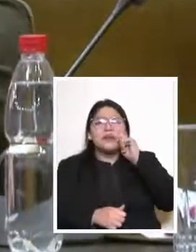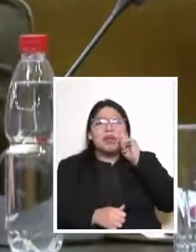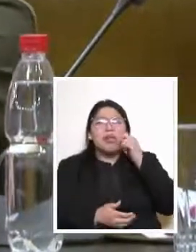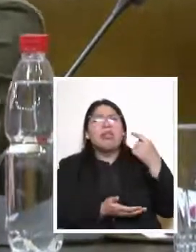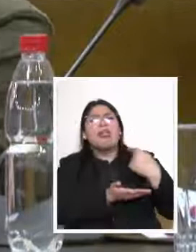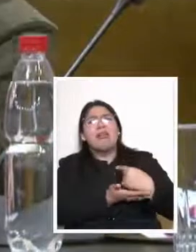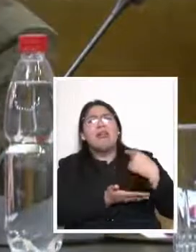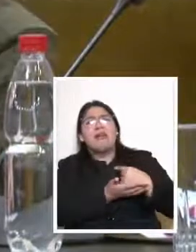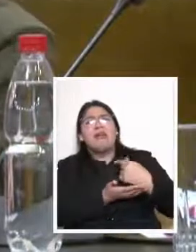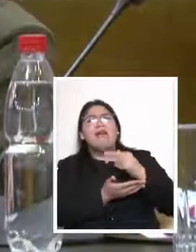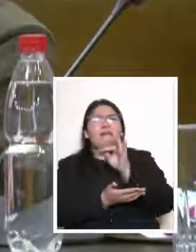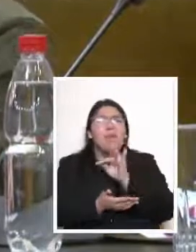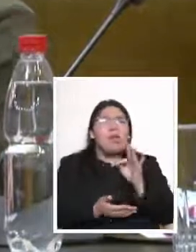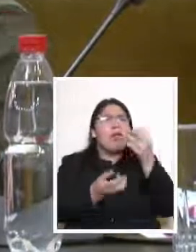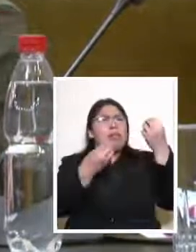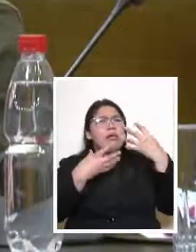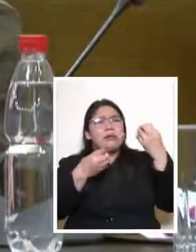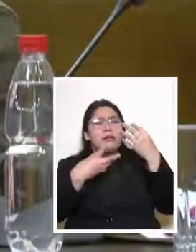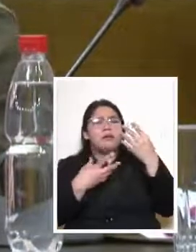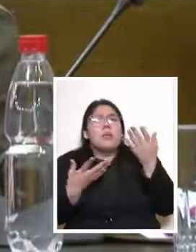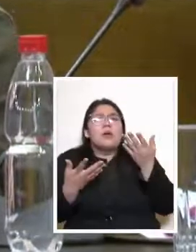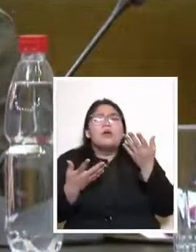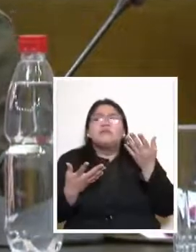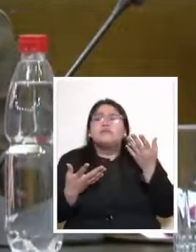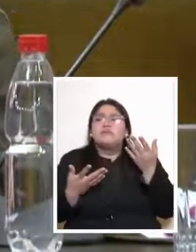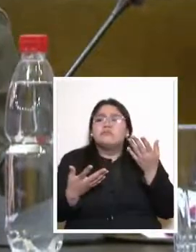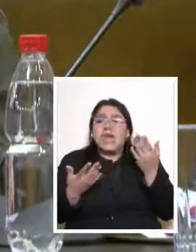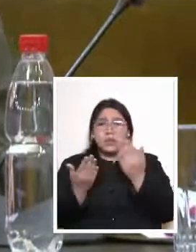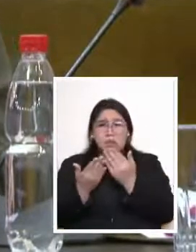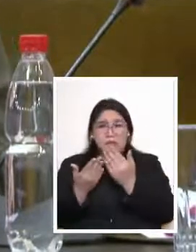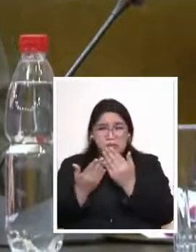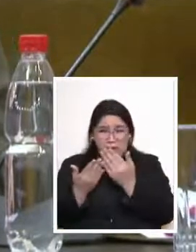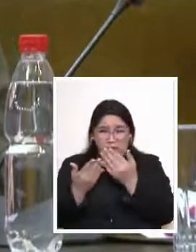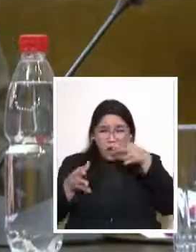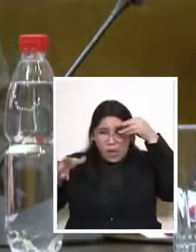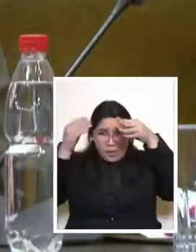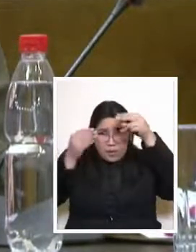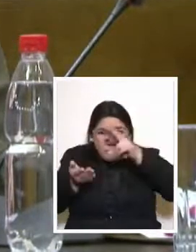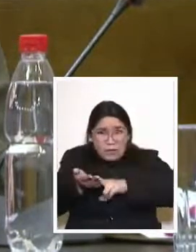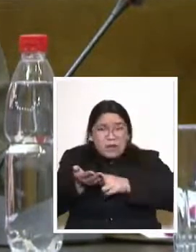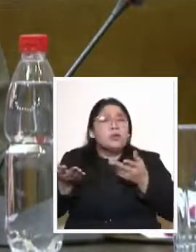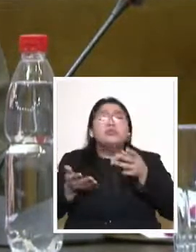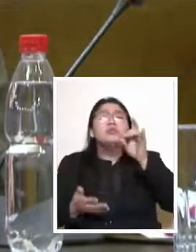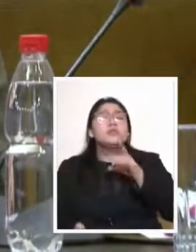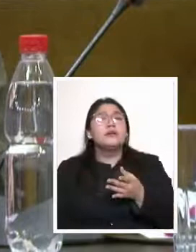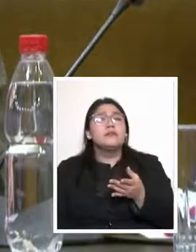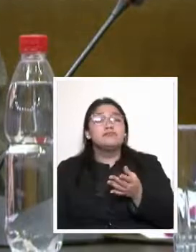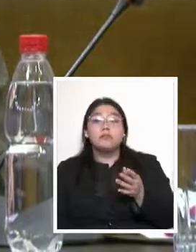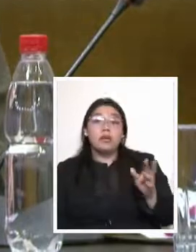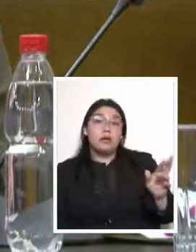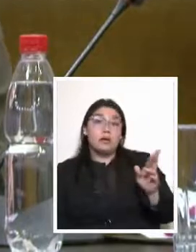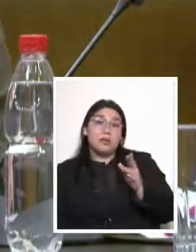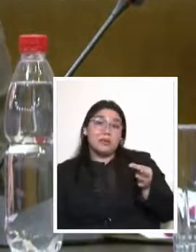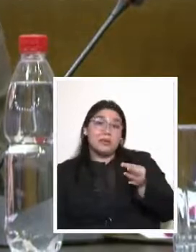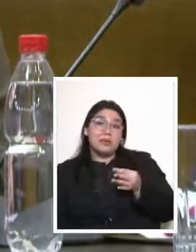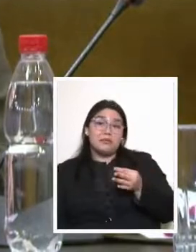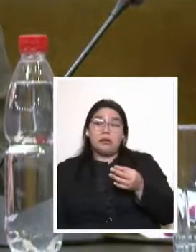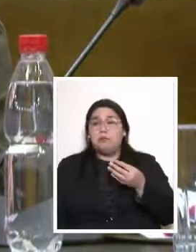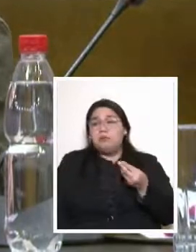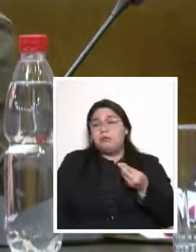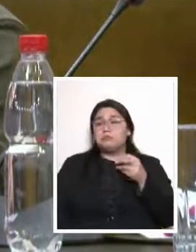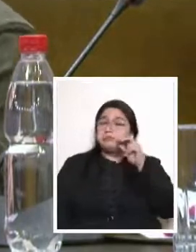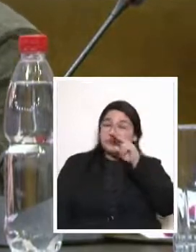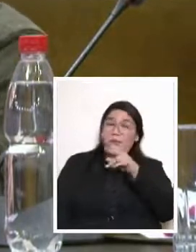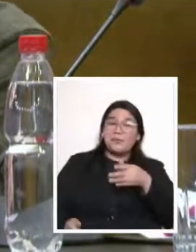fórmulas nomás o que te digan los conocimientos. Y dije, bueno, pero ¿cómo saben que los alumnos están aprendiendo? Y la respuesta fue, bueno, porque uno los mira más